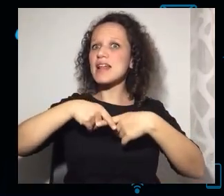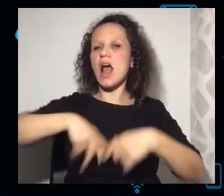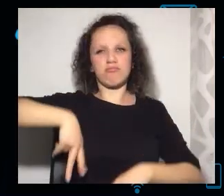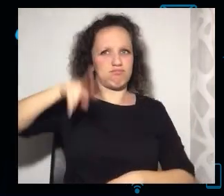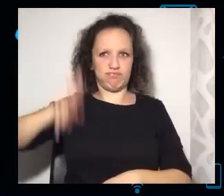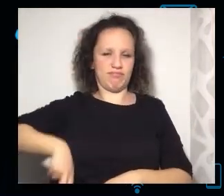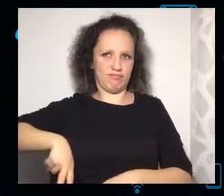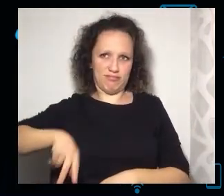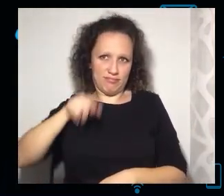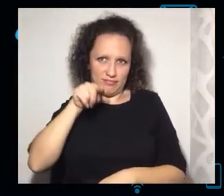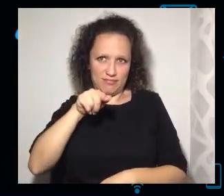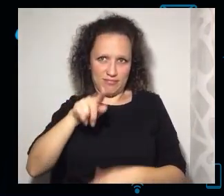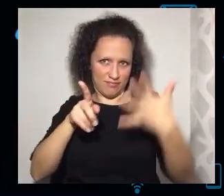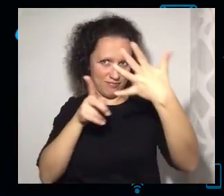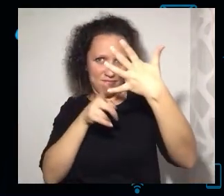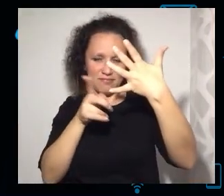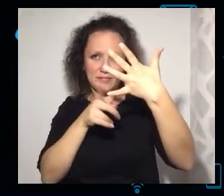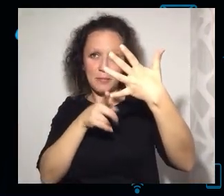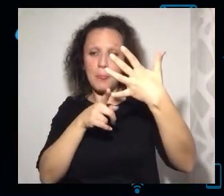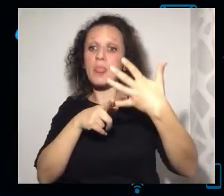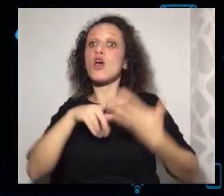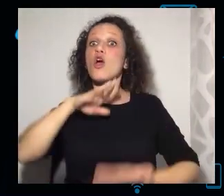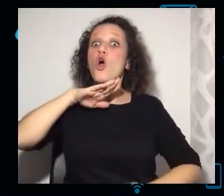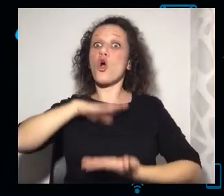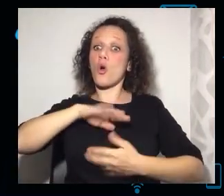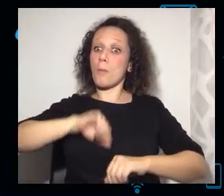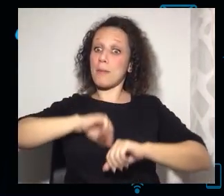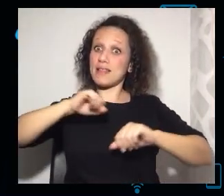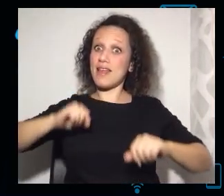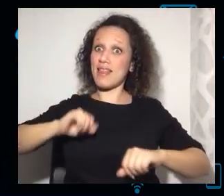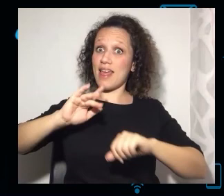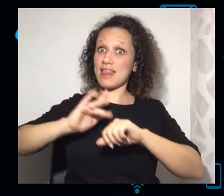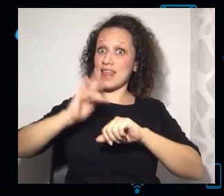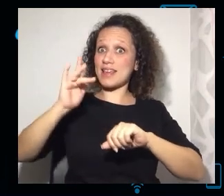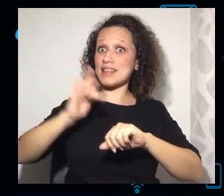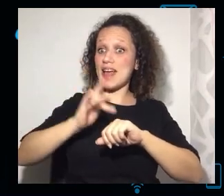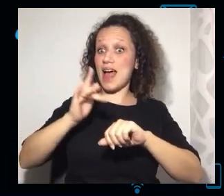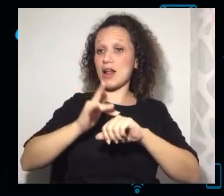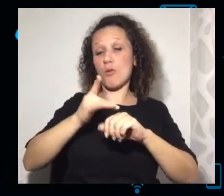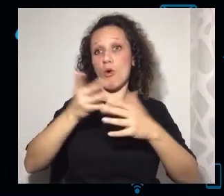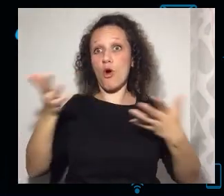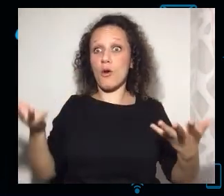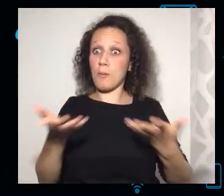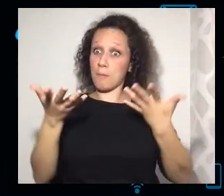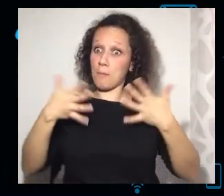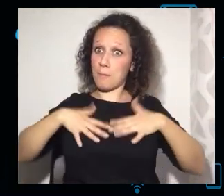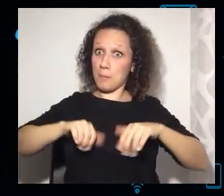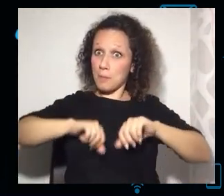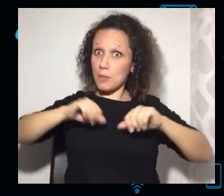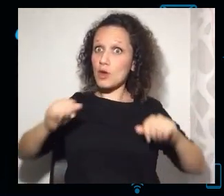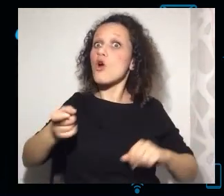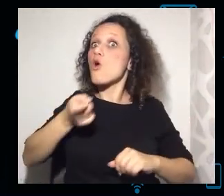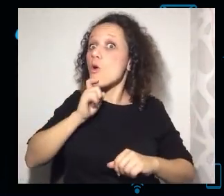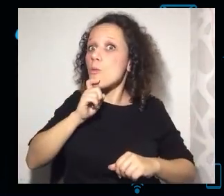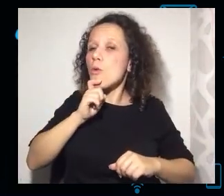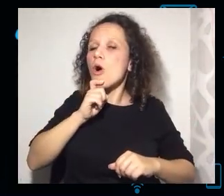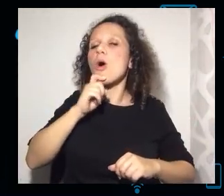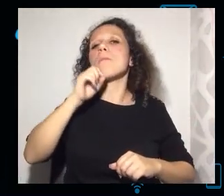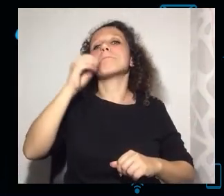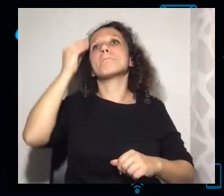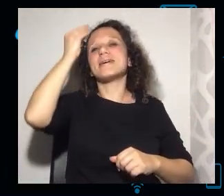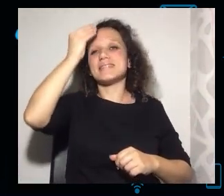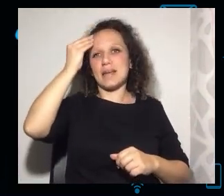creo que la competencia digital se otra de las maneras de incentivar su adquisición es fomentando el pensamiento crítico